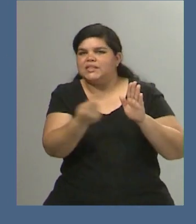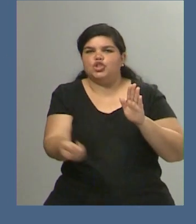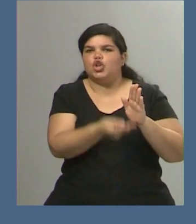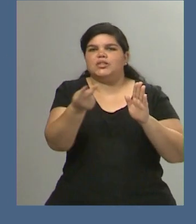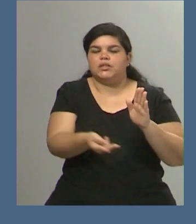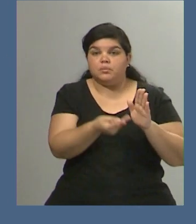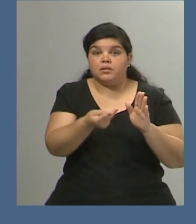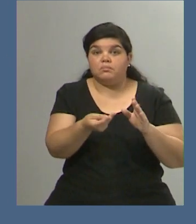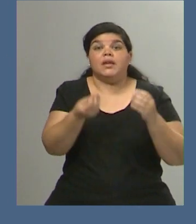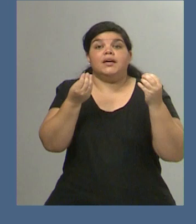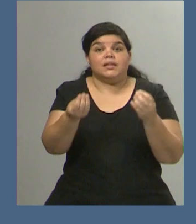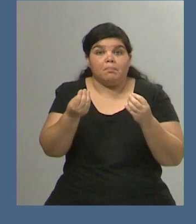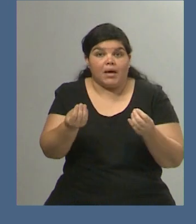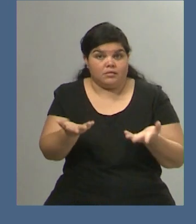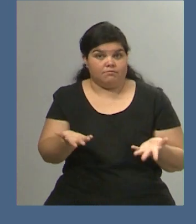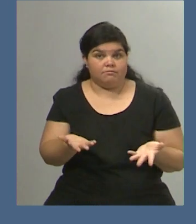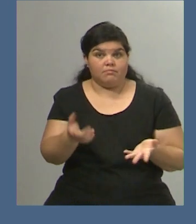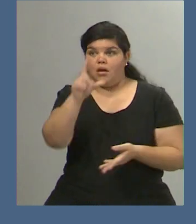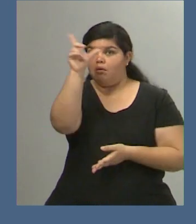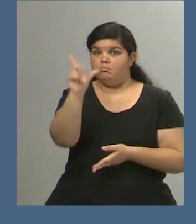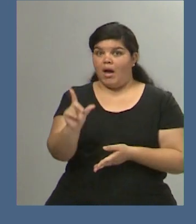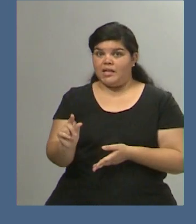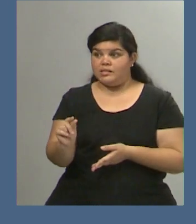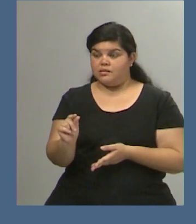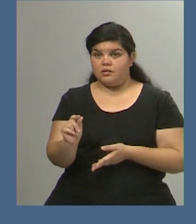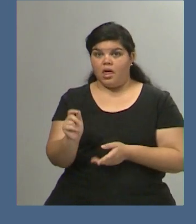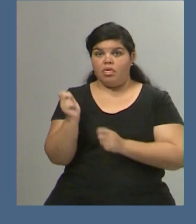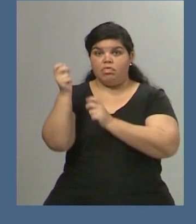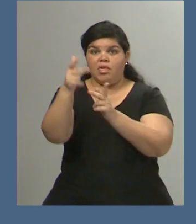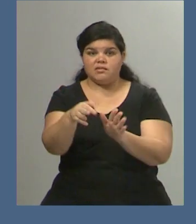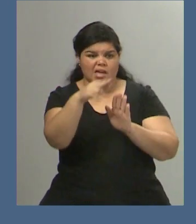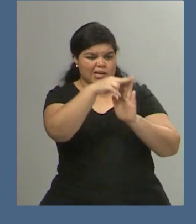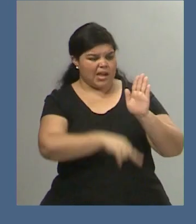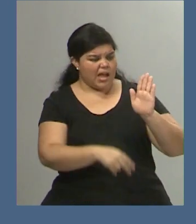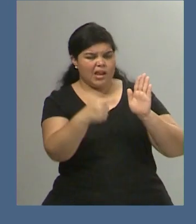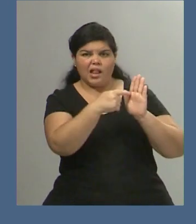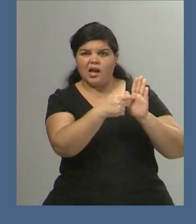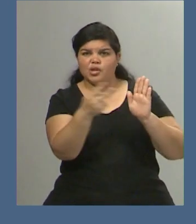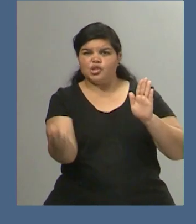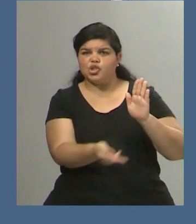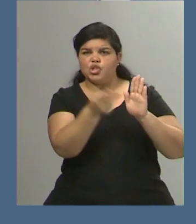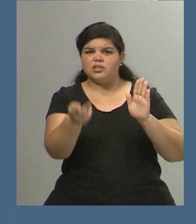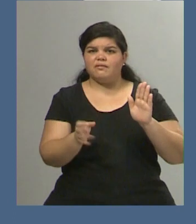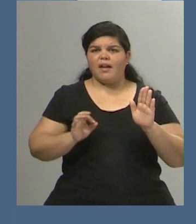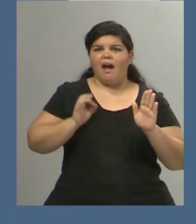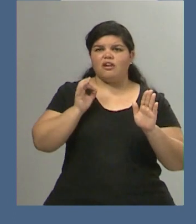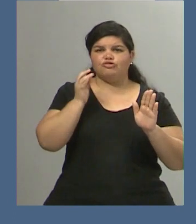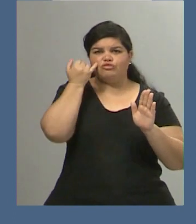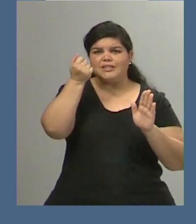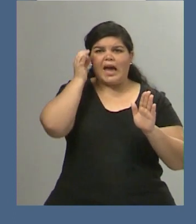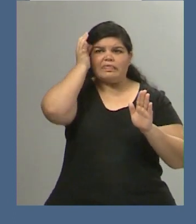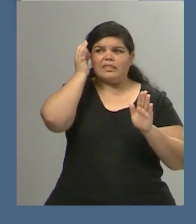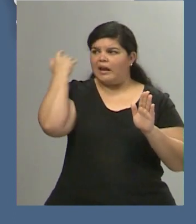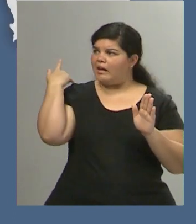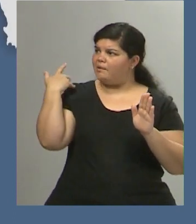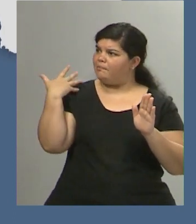pudiera decir, bueno, eso fue un tratado hecho hace 30 años y las cosas han cambiado? Muy bien,